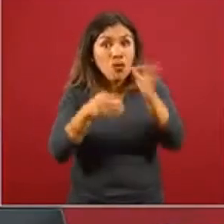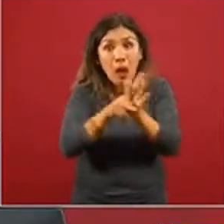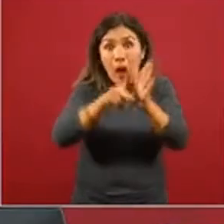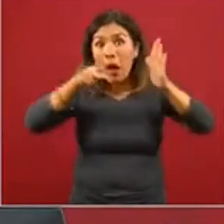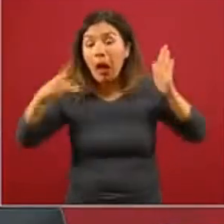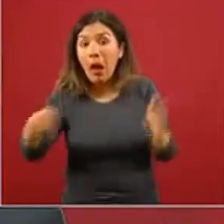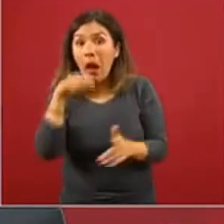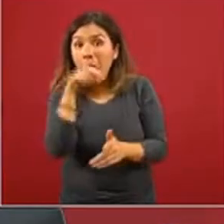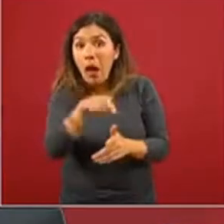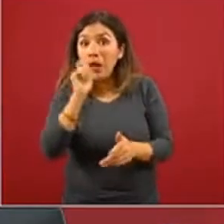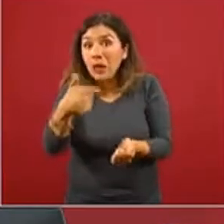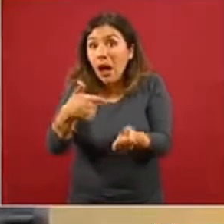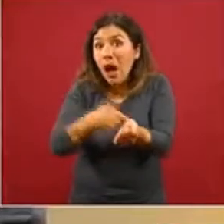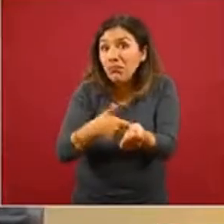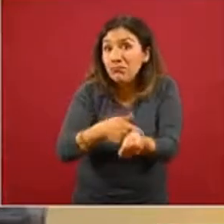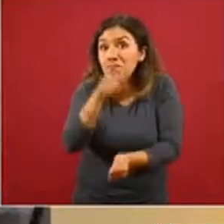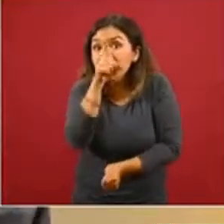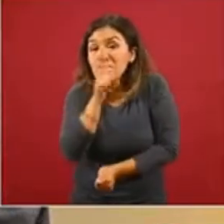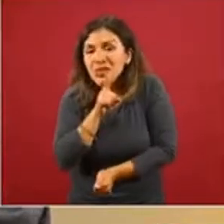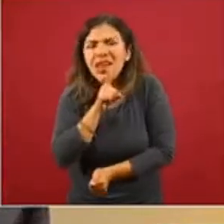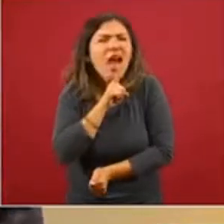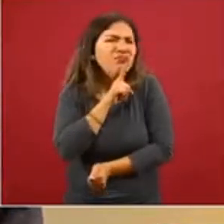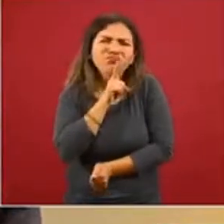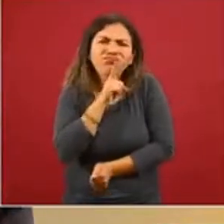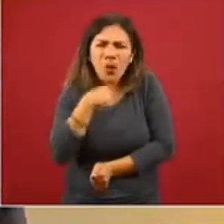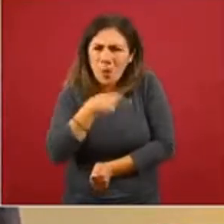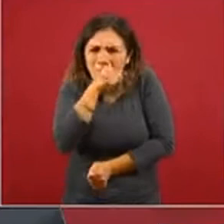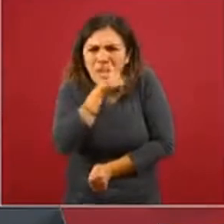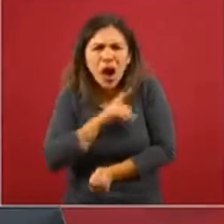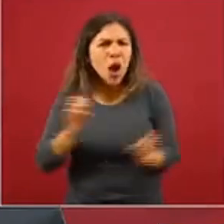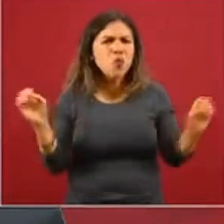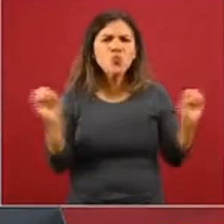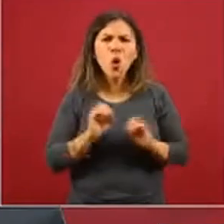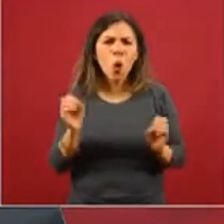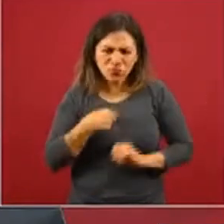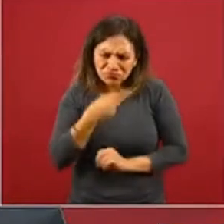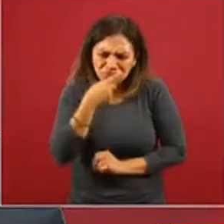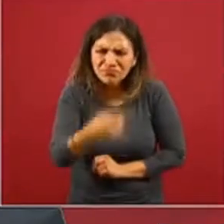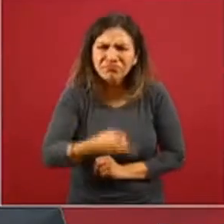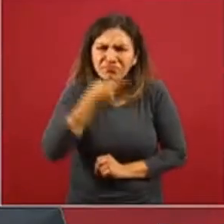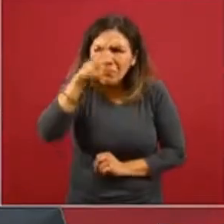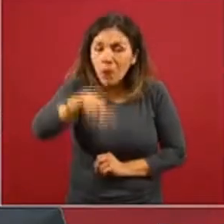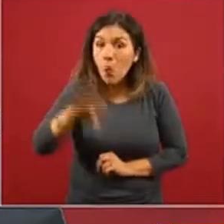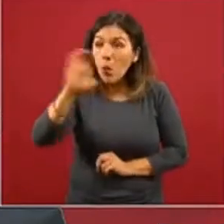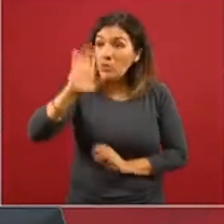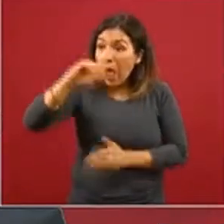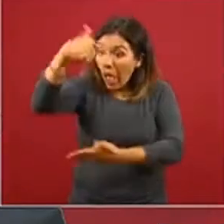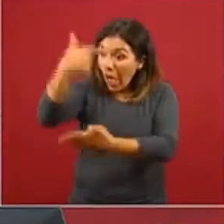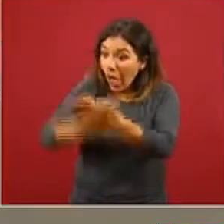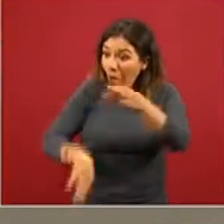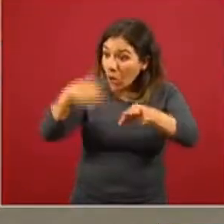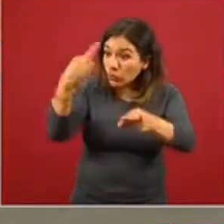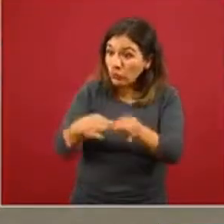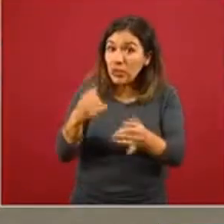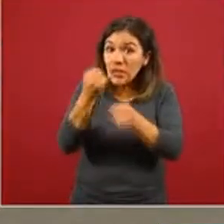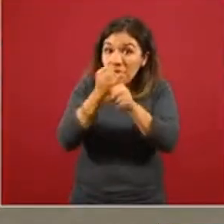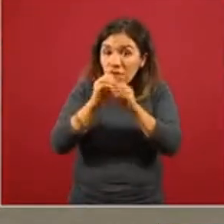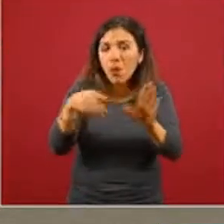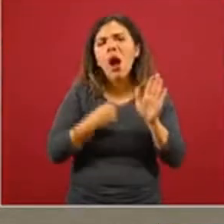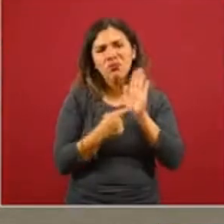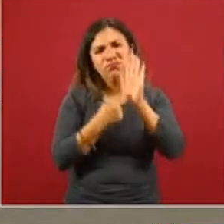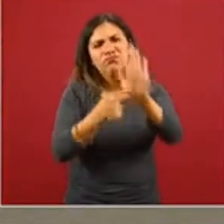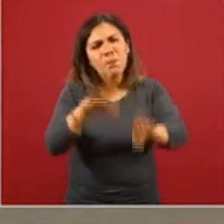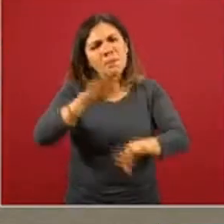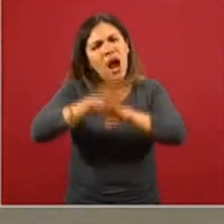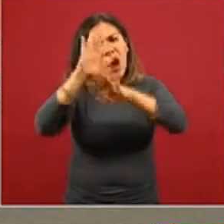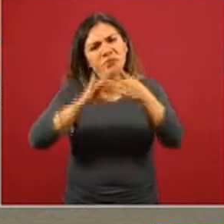sea ocultan. No ocultamos, esto lo hemos dicho, y en cuanto tengamos esa información, la presentaremos y explicaremos